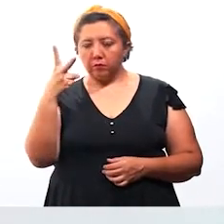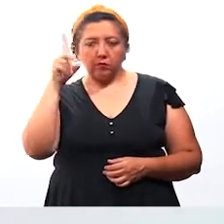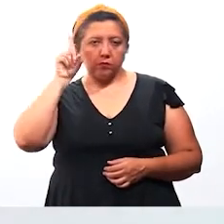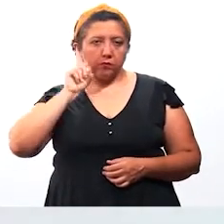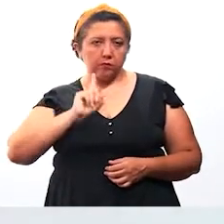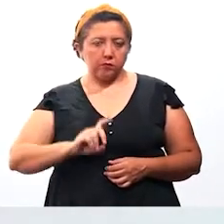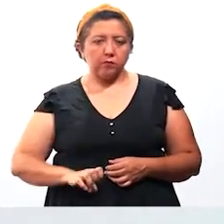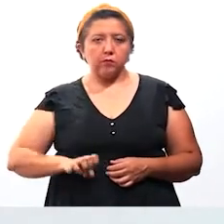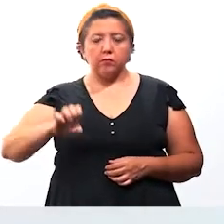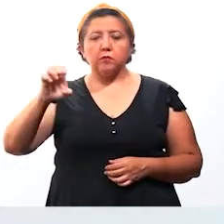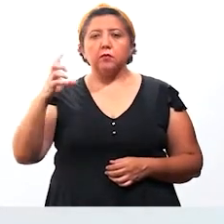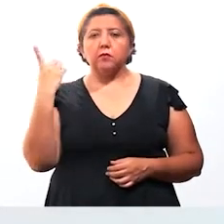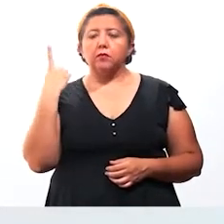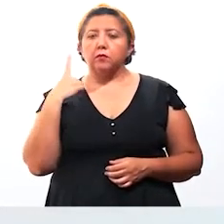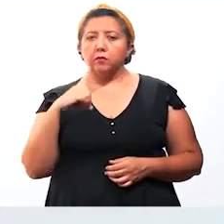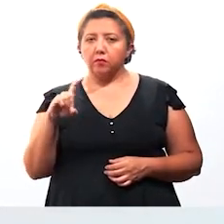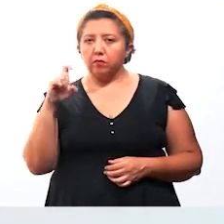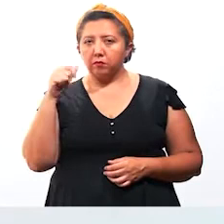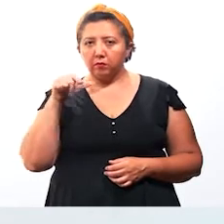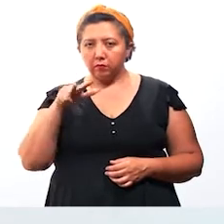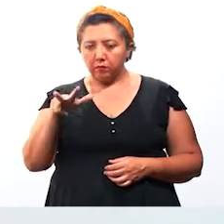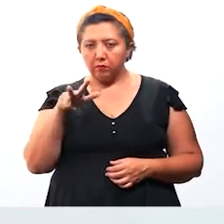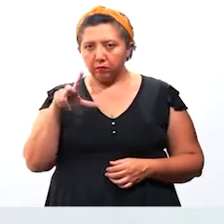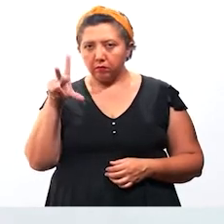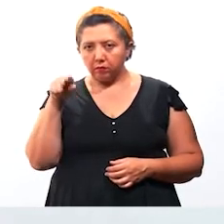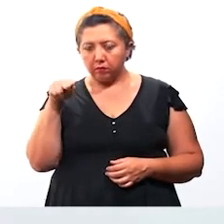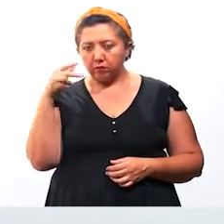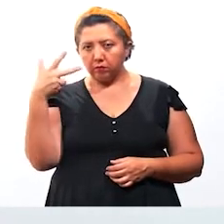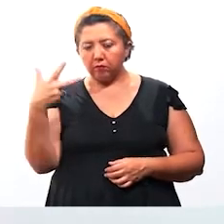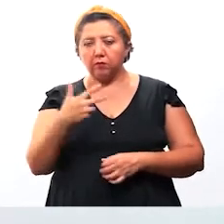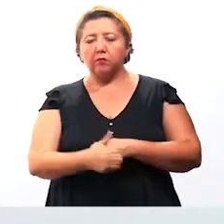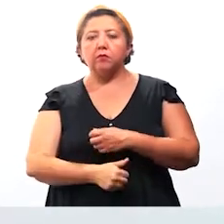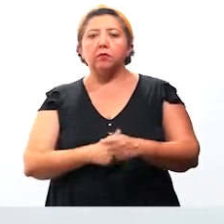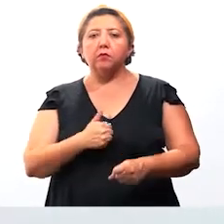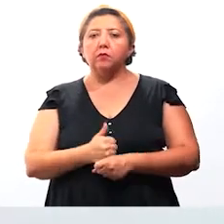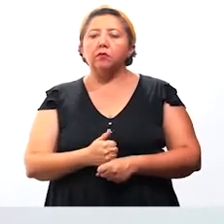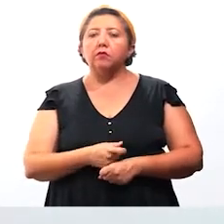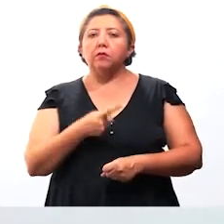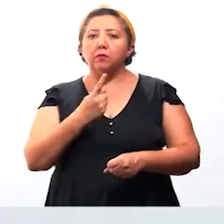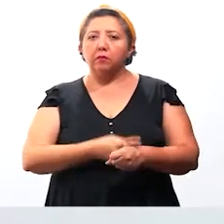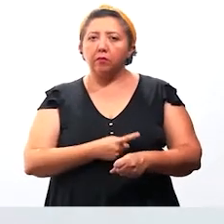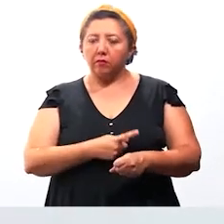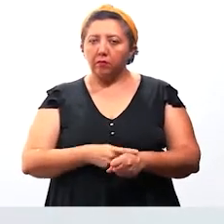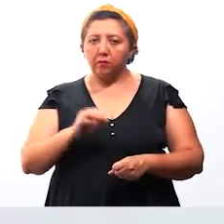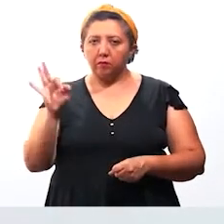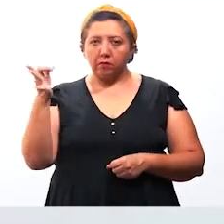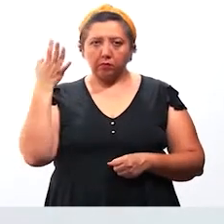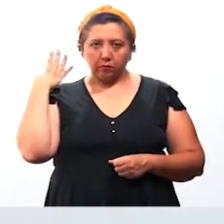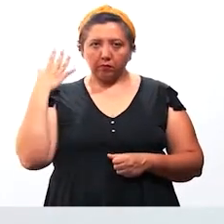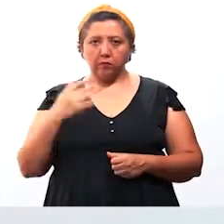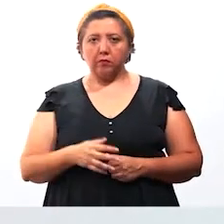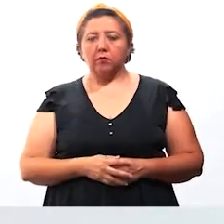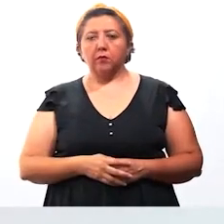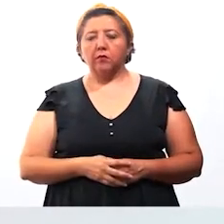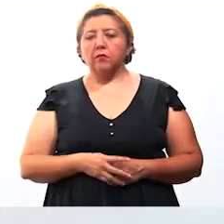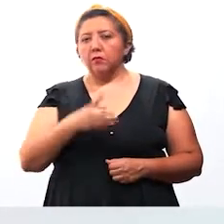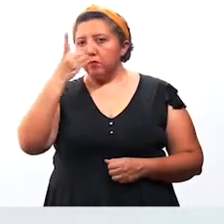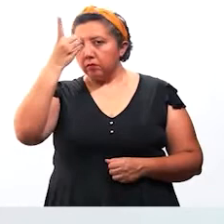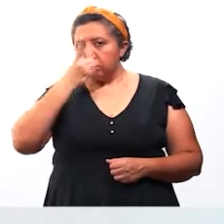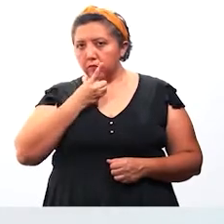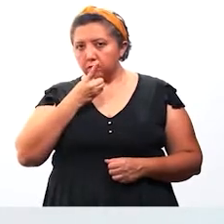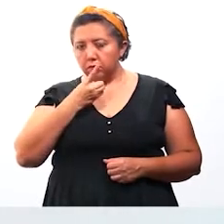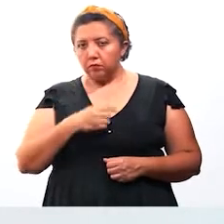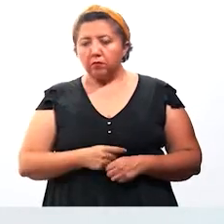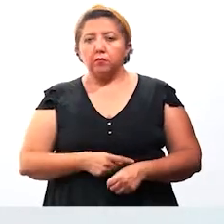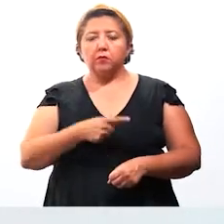2 mujeres de un rango de edad de 18 a 88 años. Sus principales enfermedades fueron